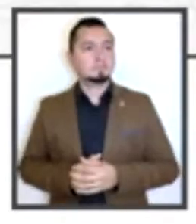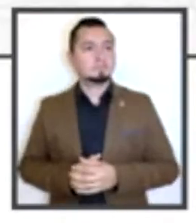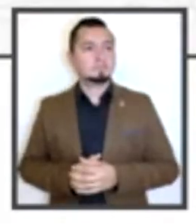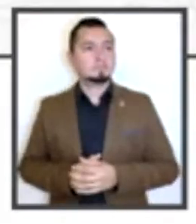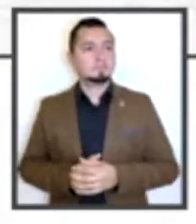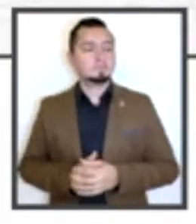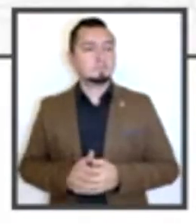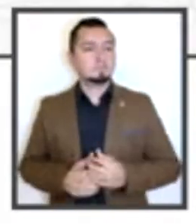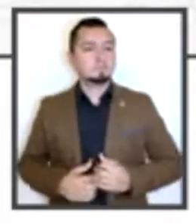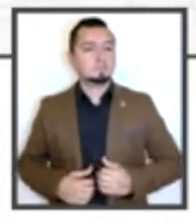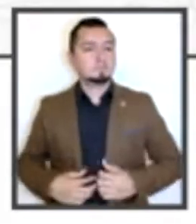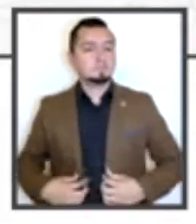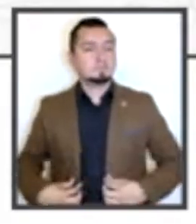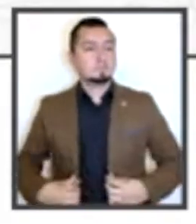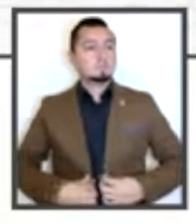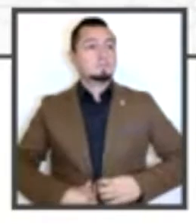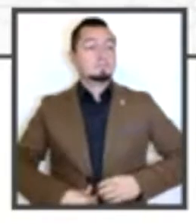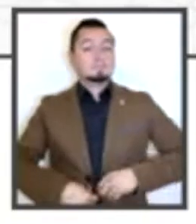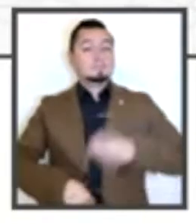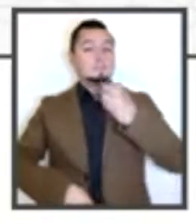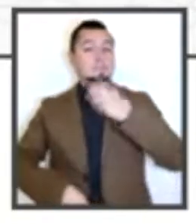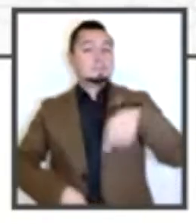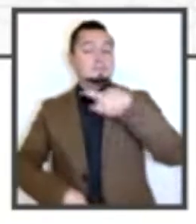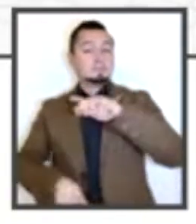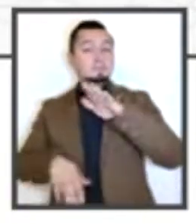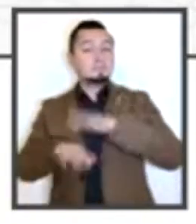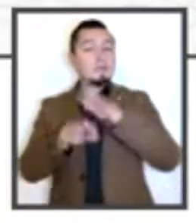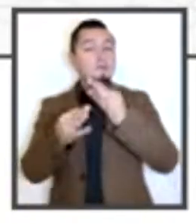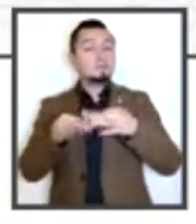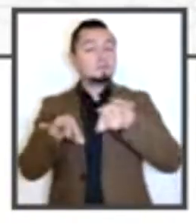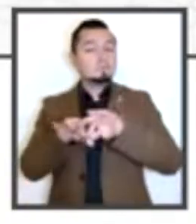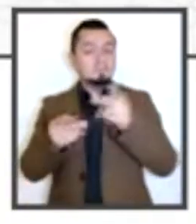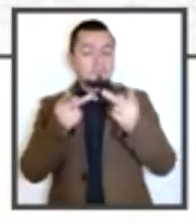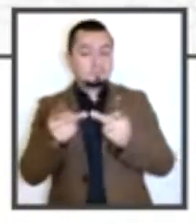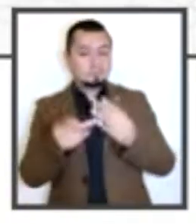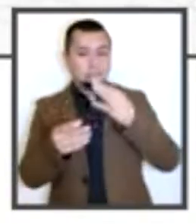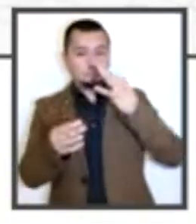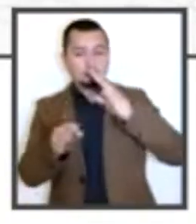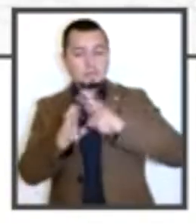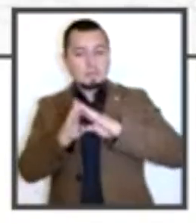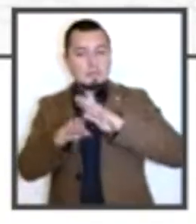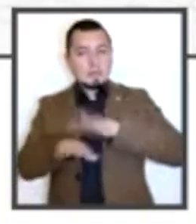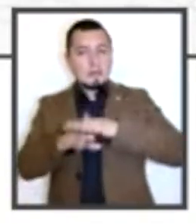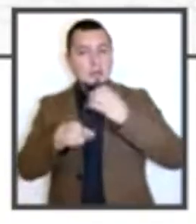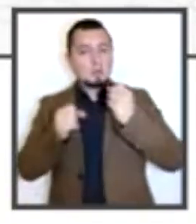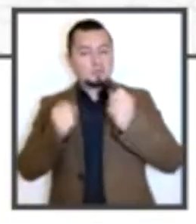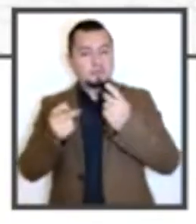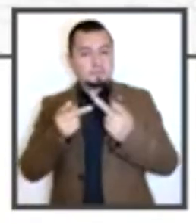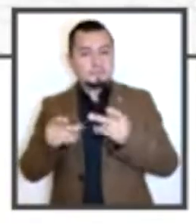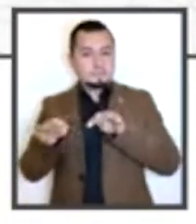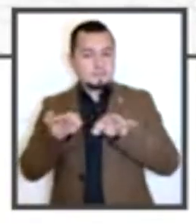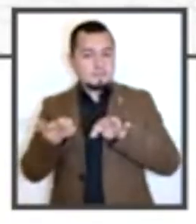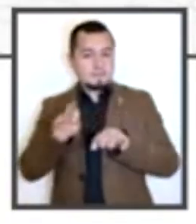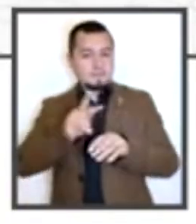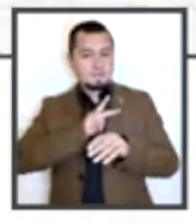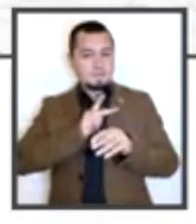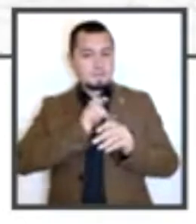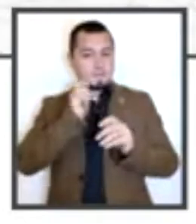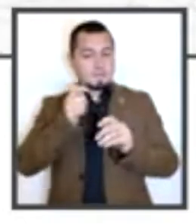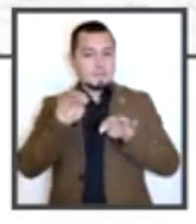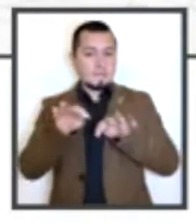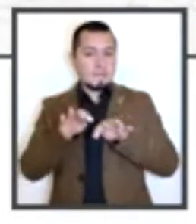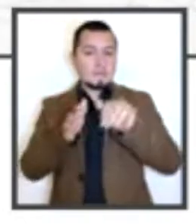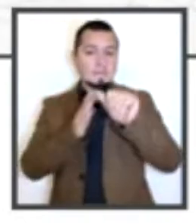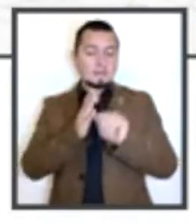Estos fueron algunos de los puntos más importantes y destacados que tuvimos en lo correspondiente